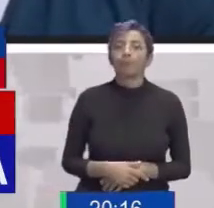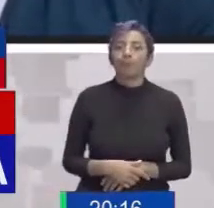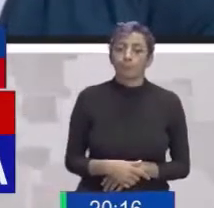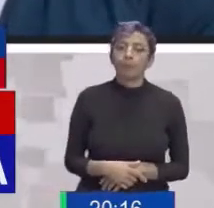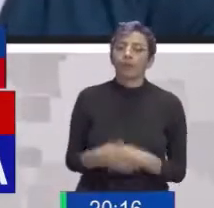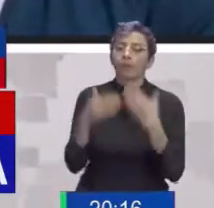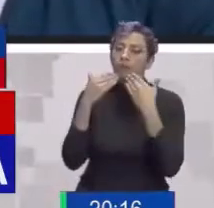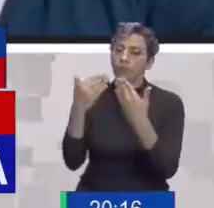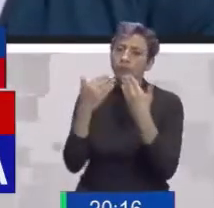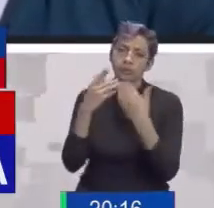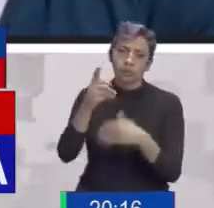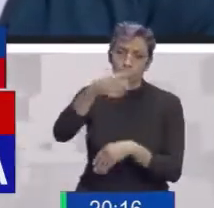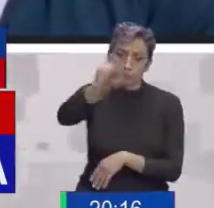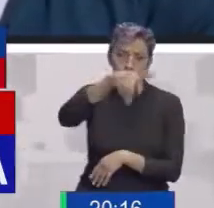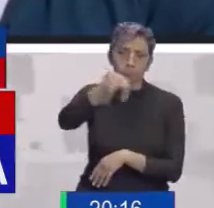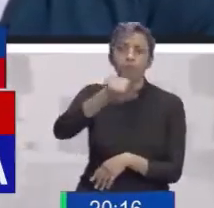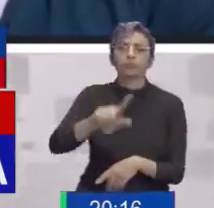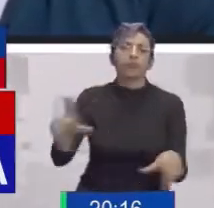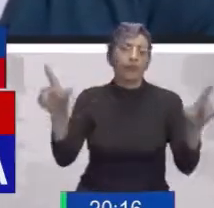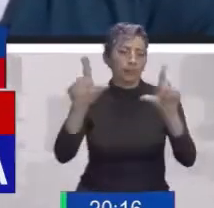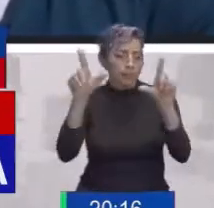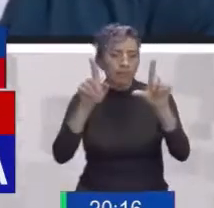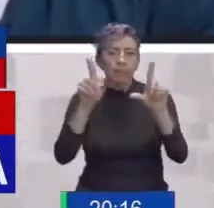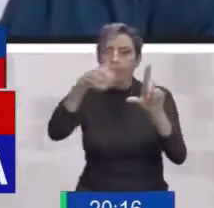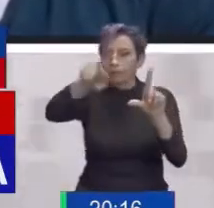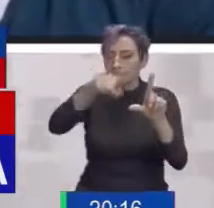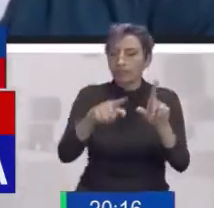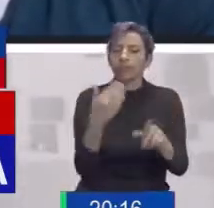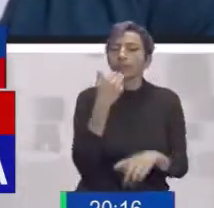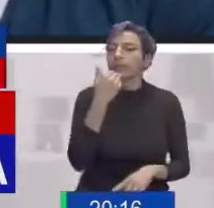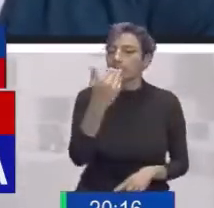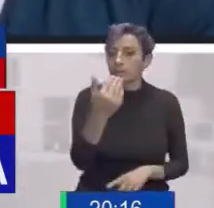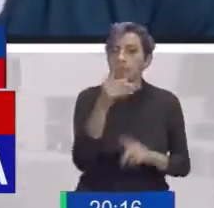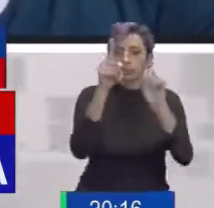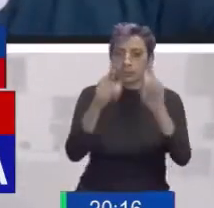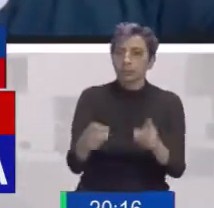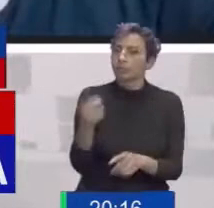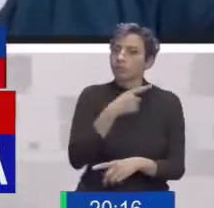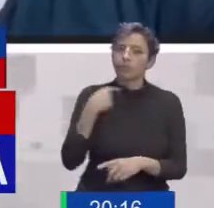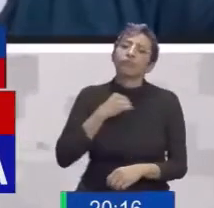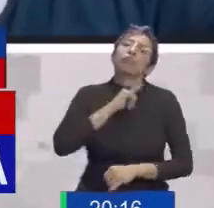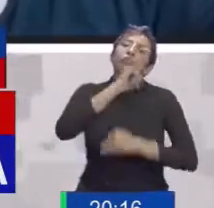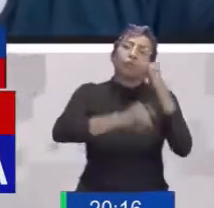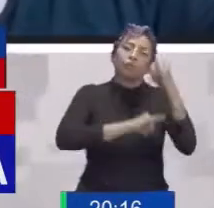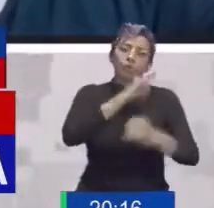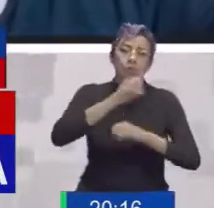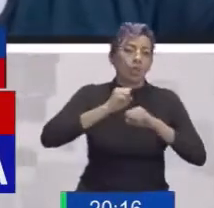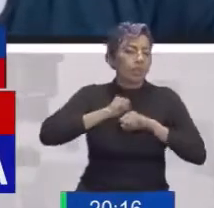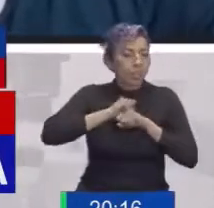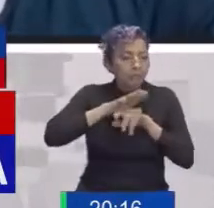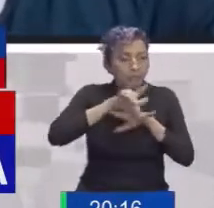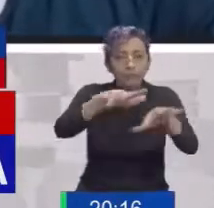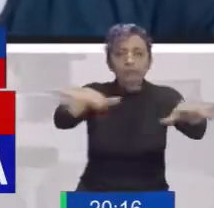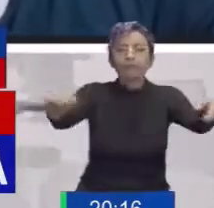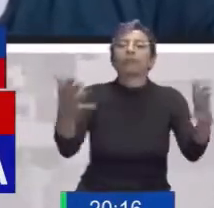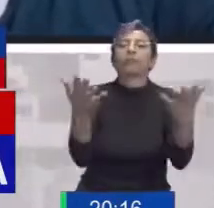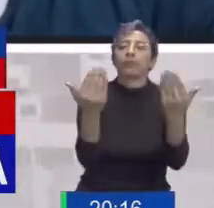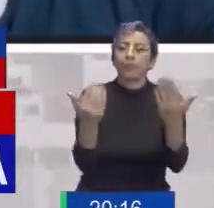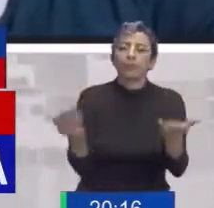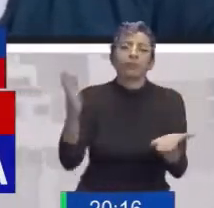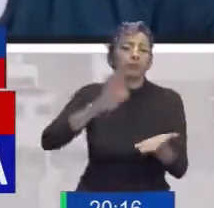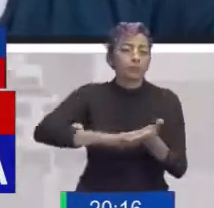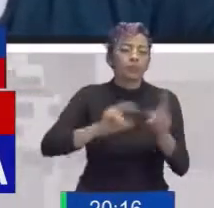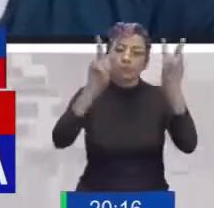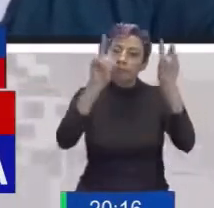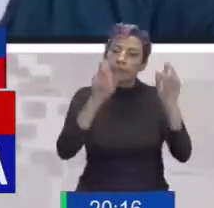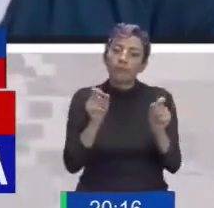a vos, a tu programa y al espacio para darnos este tiempo de comunicación y poder hacer una difusión para que esto se visualice y